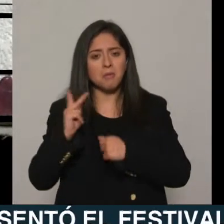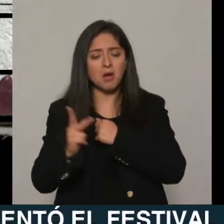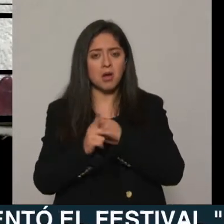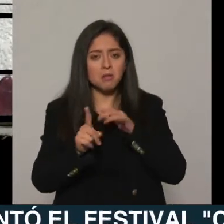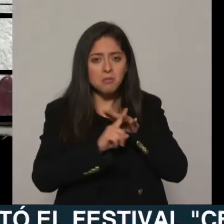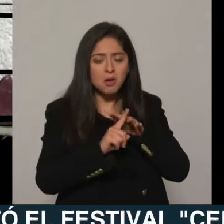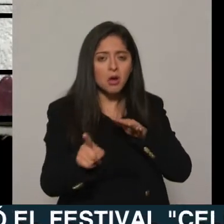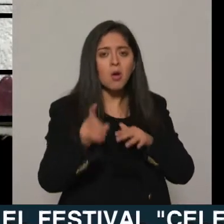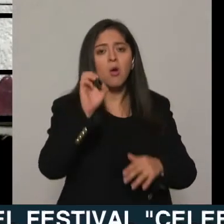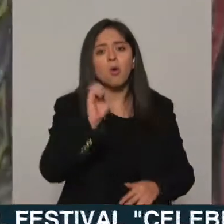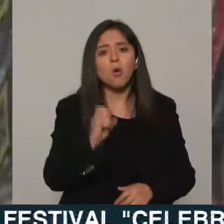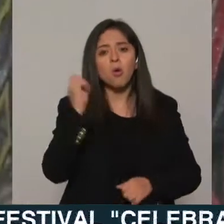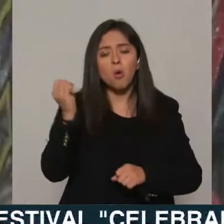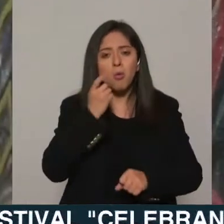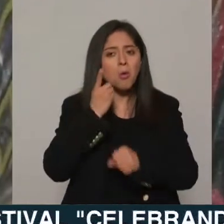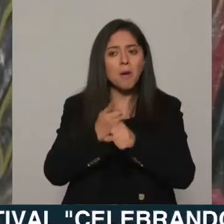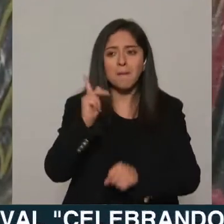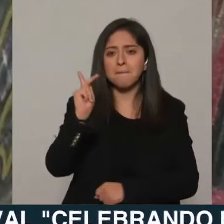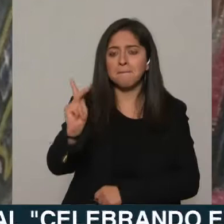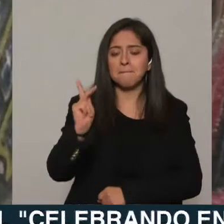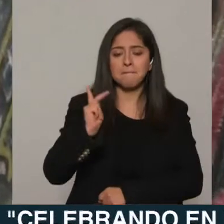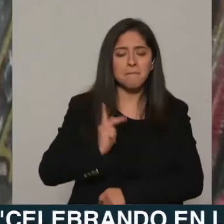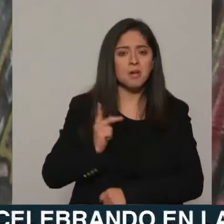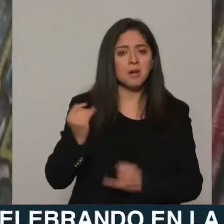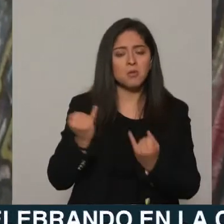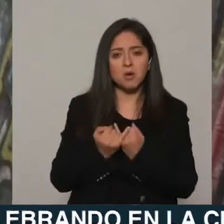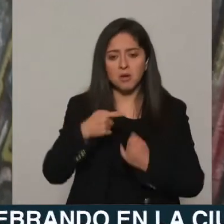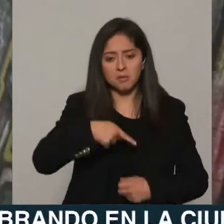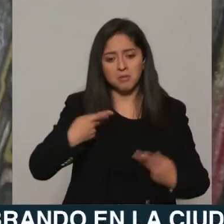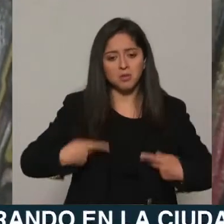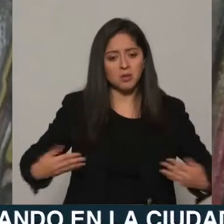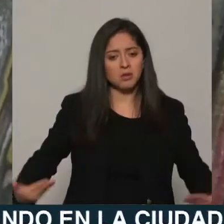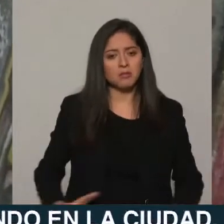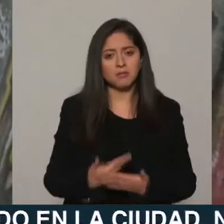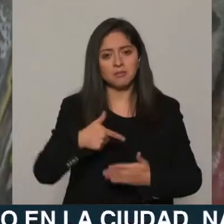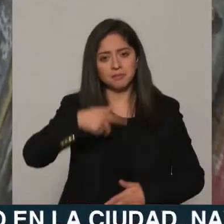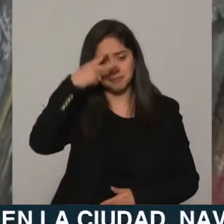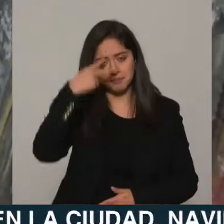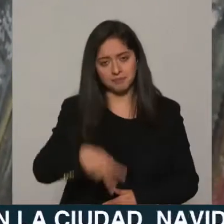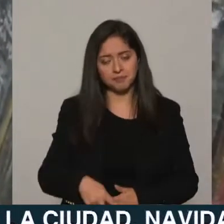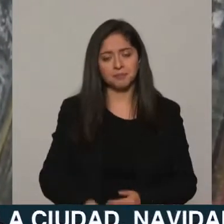tener una oportunidad como la tiene un mexicano. Jesús Arias, 21 Noticias.